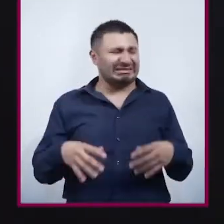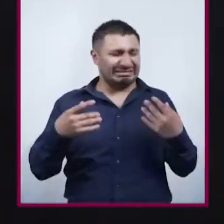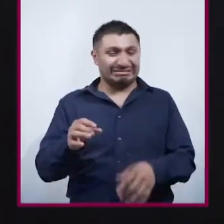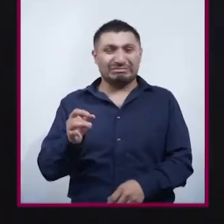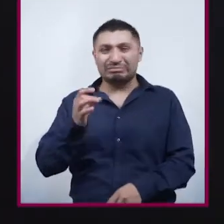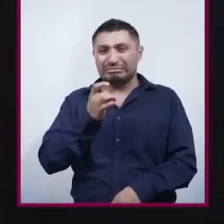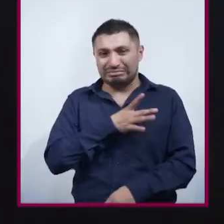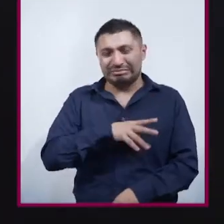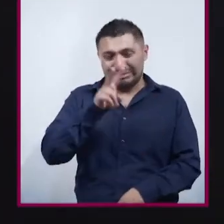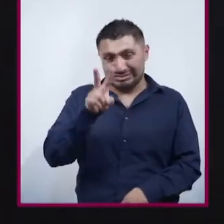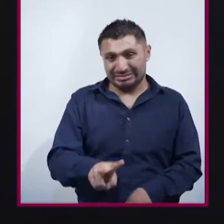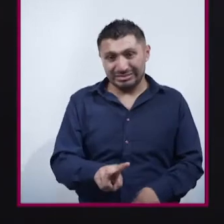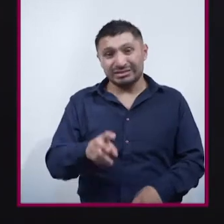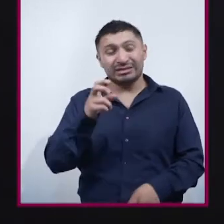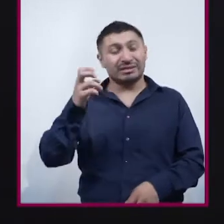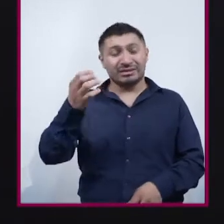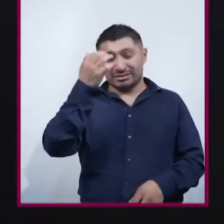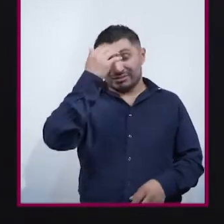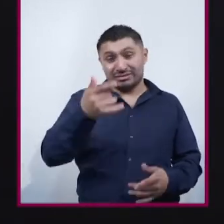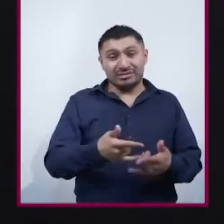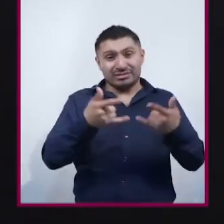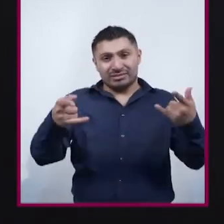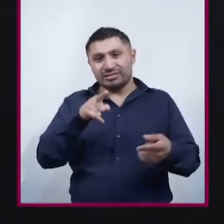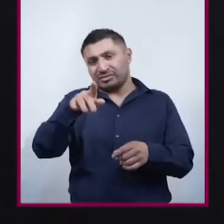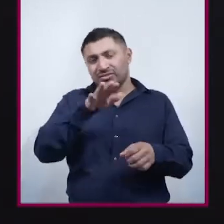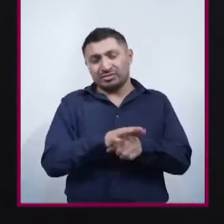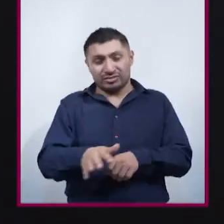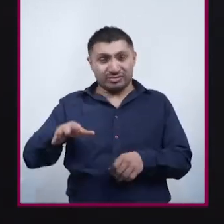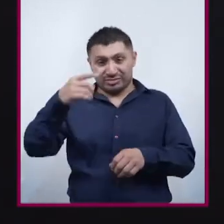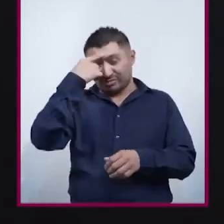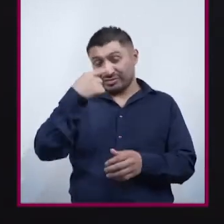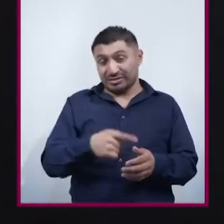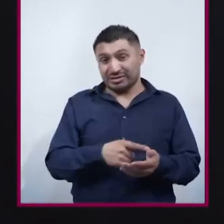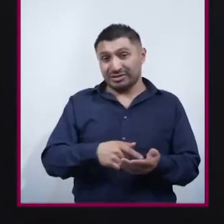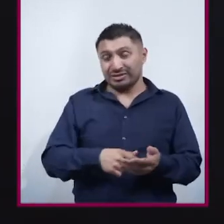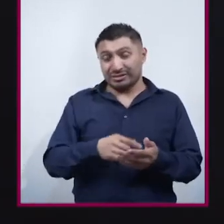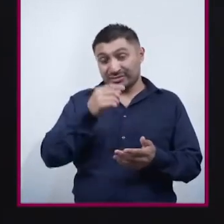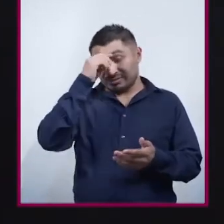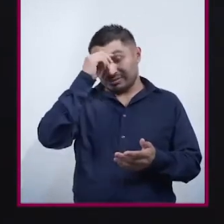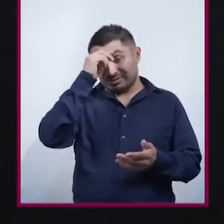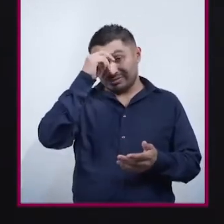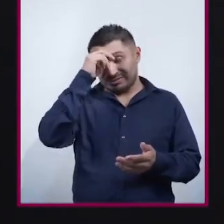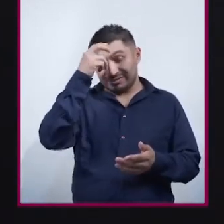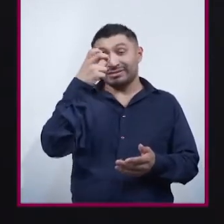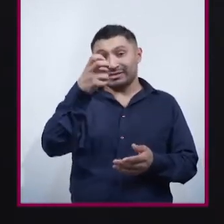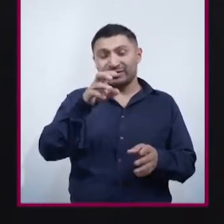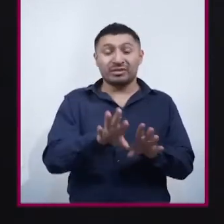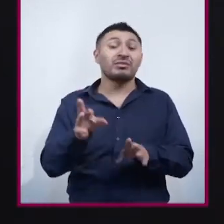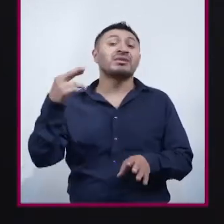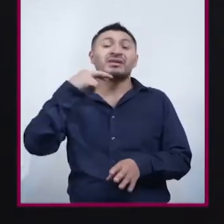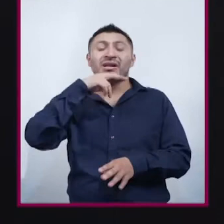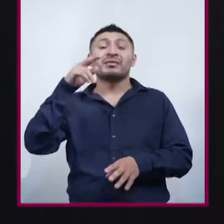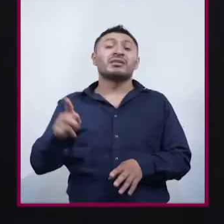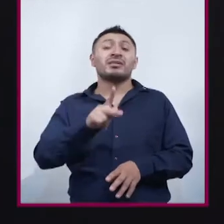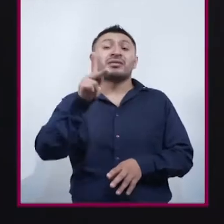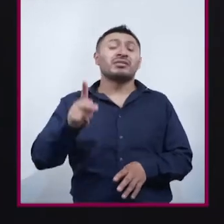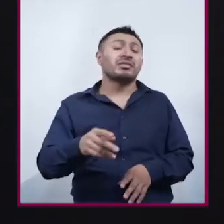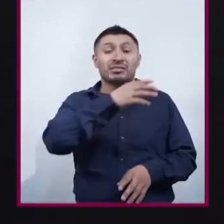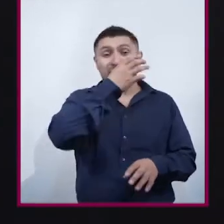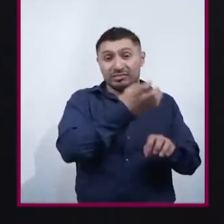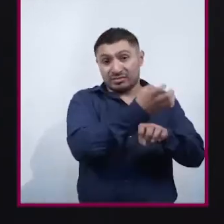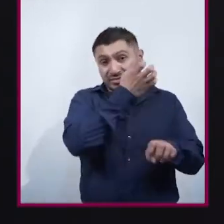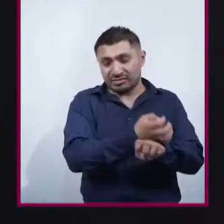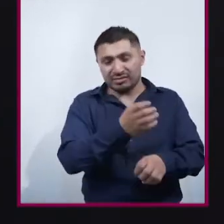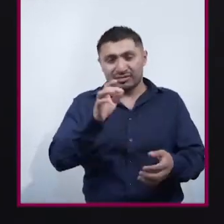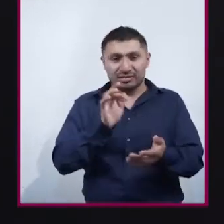¿verdad? Al escuchar esta narración, ¿cuál hubiera sido tu primer impulso? Esto provocó que inmediatamente el pueblo